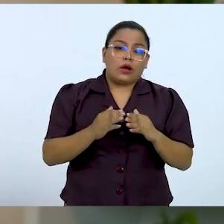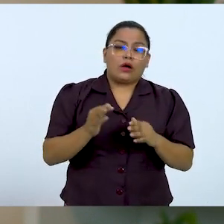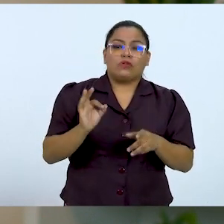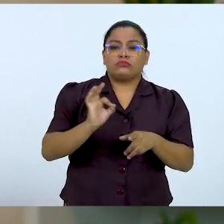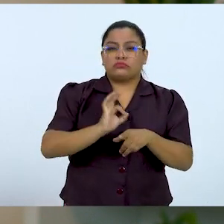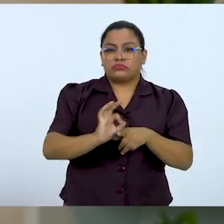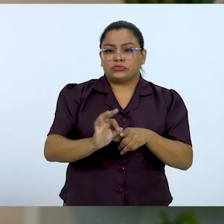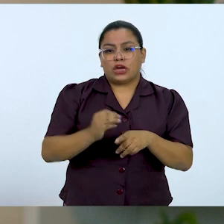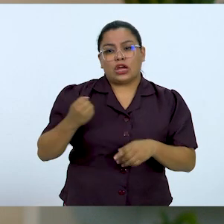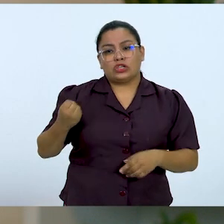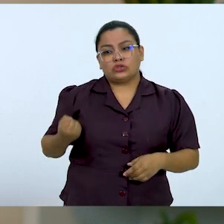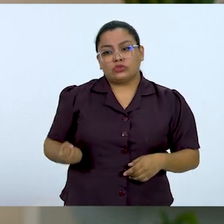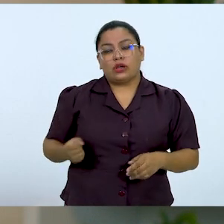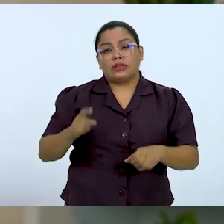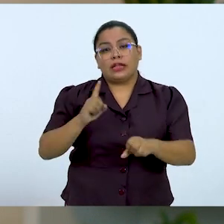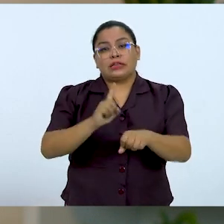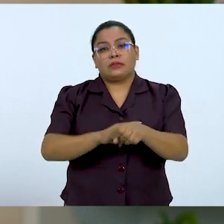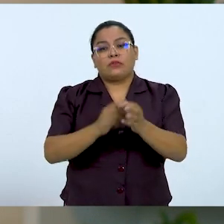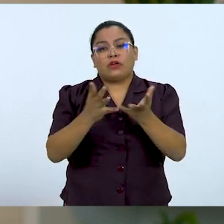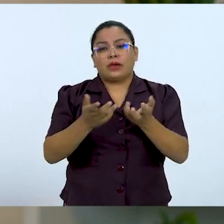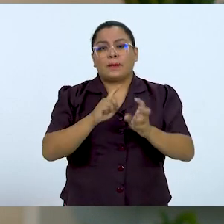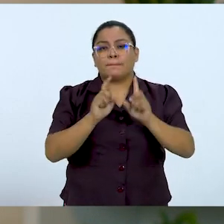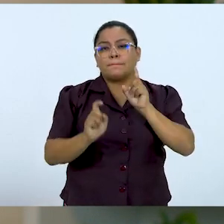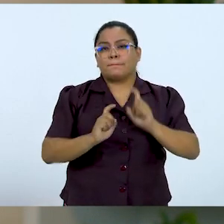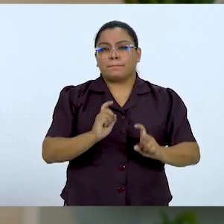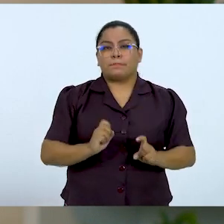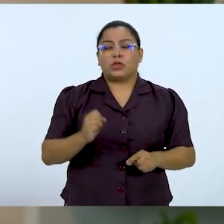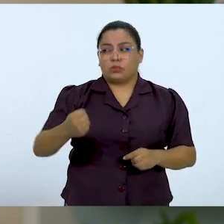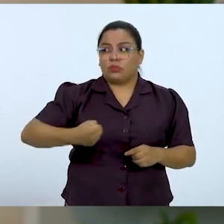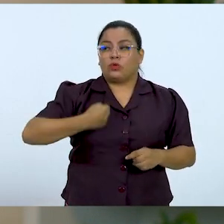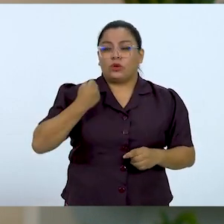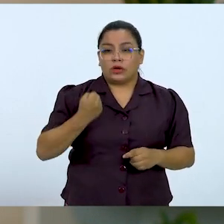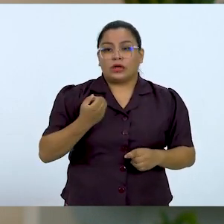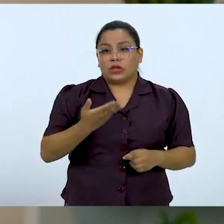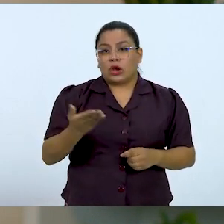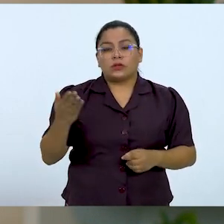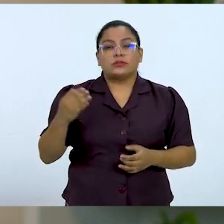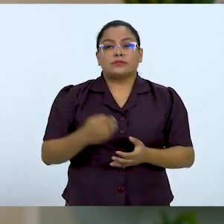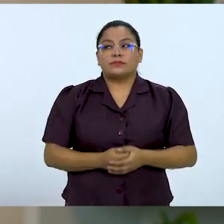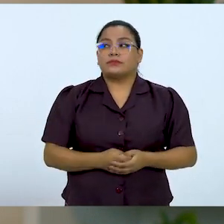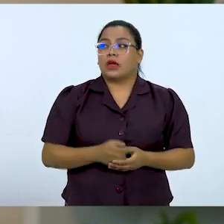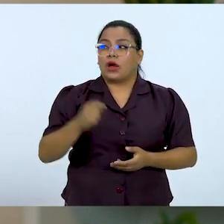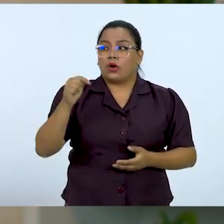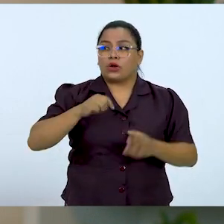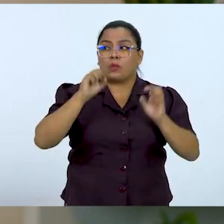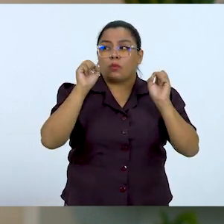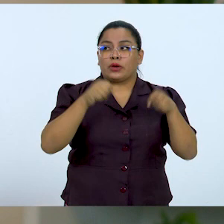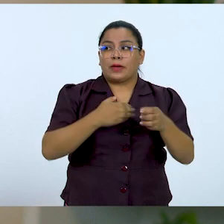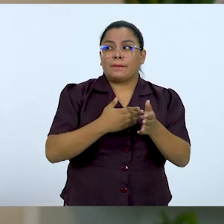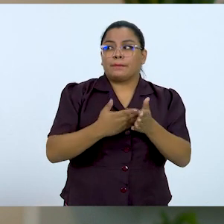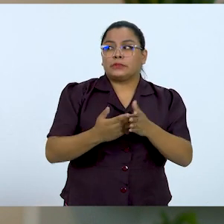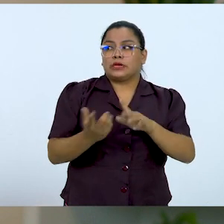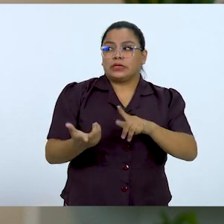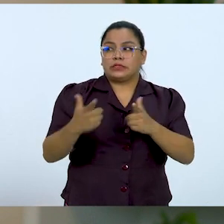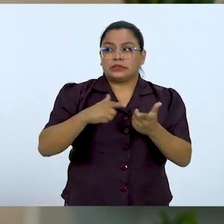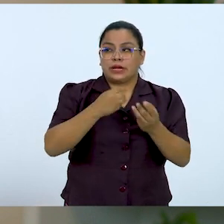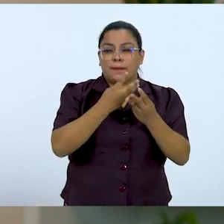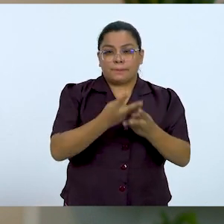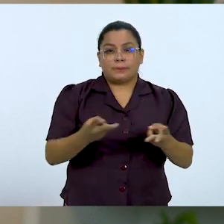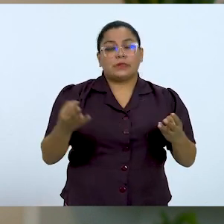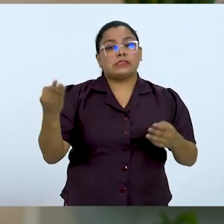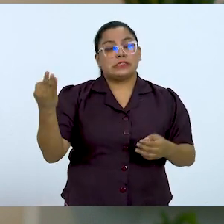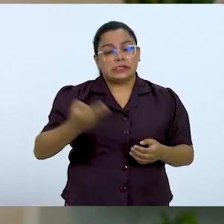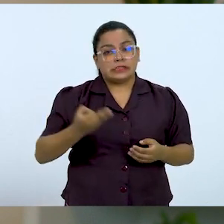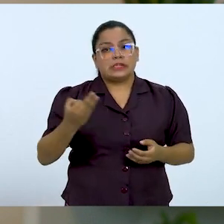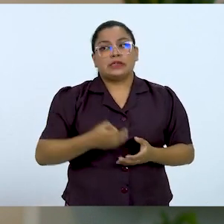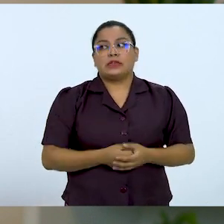también es útil a los estudiantes al momento de querer consultar algo importante. Ahora puedes empezar a preparar el